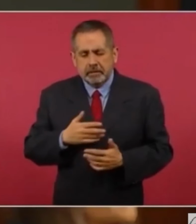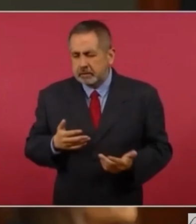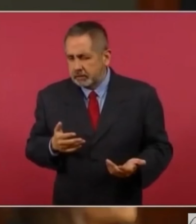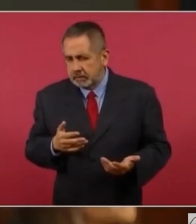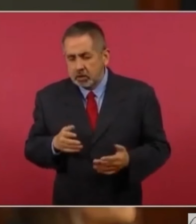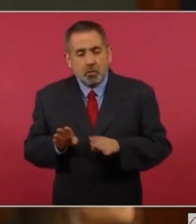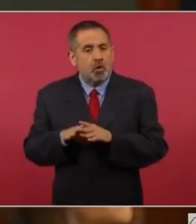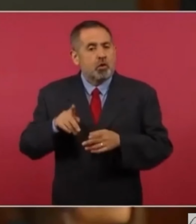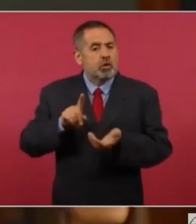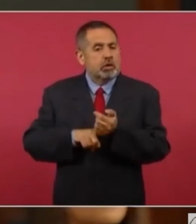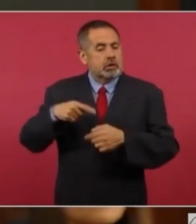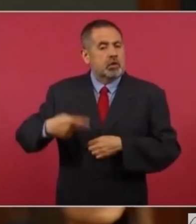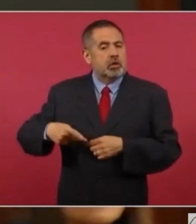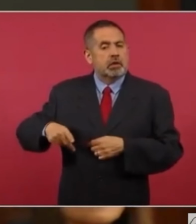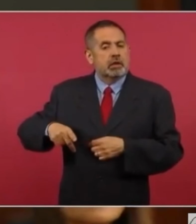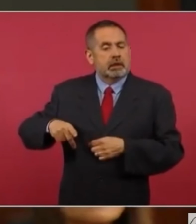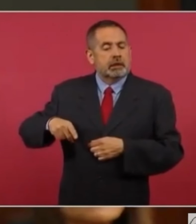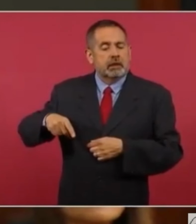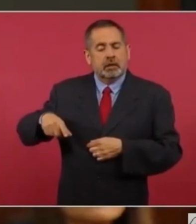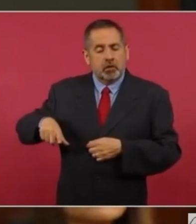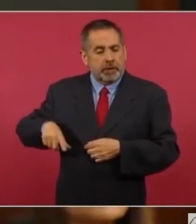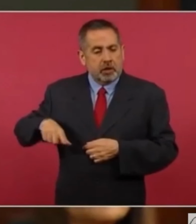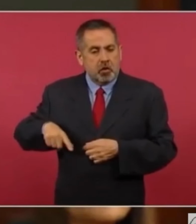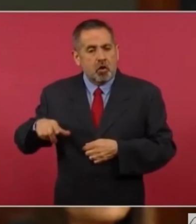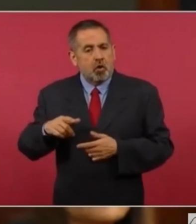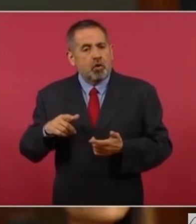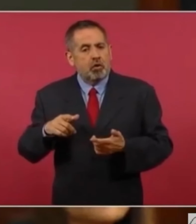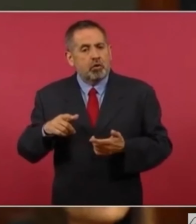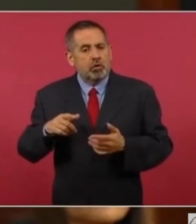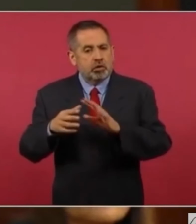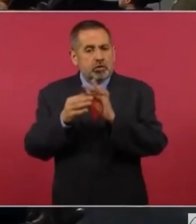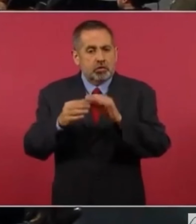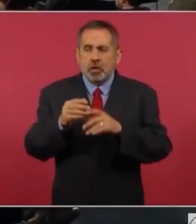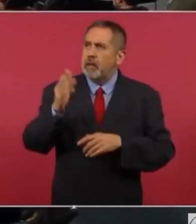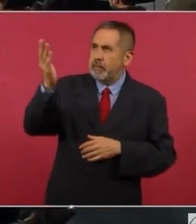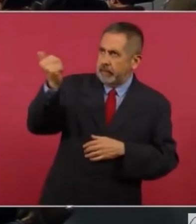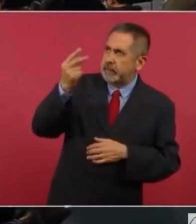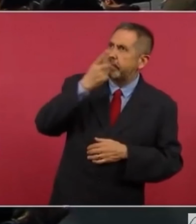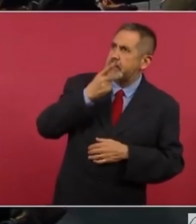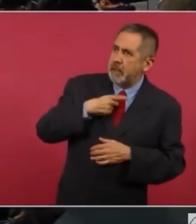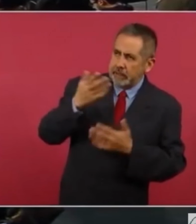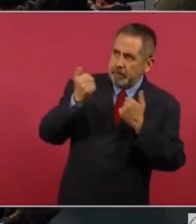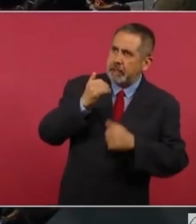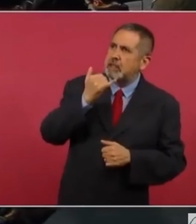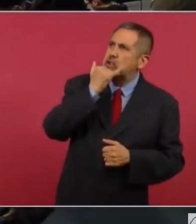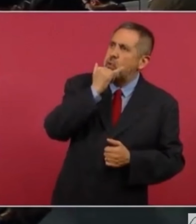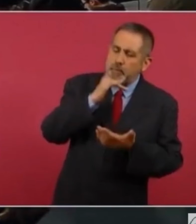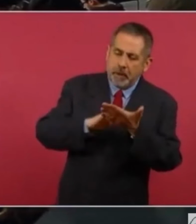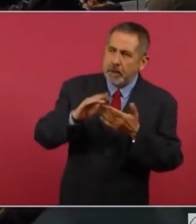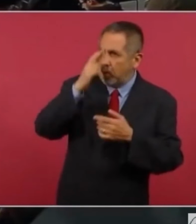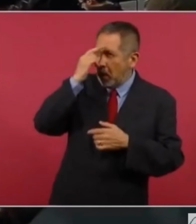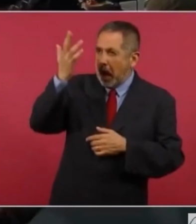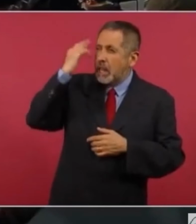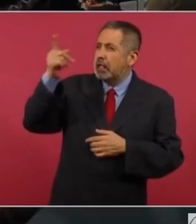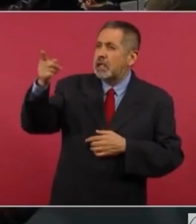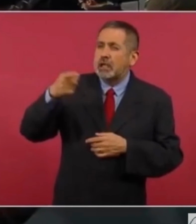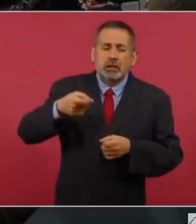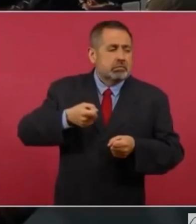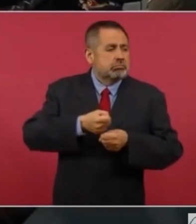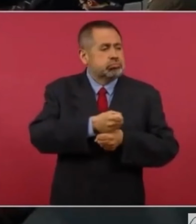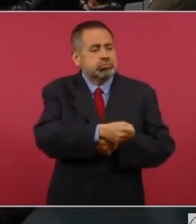esta administración le pidió una disculpa a España por las atrocidades cometidas durante